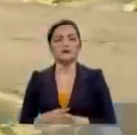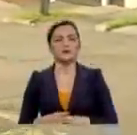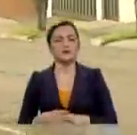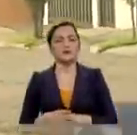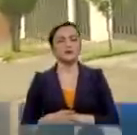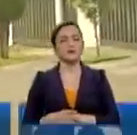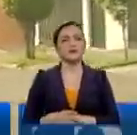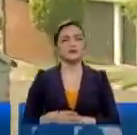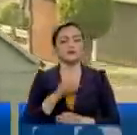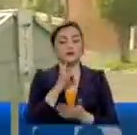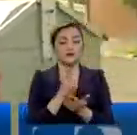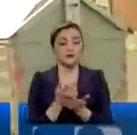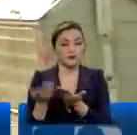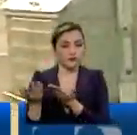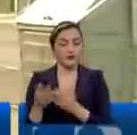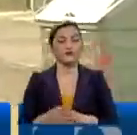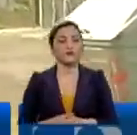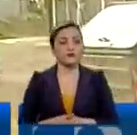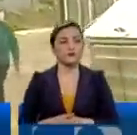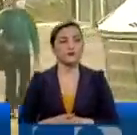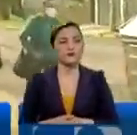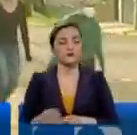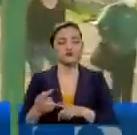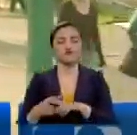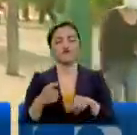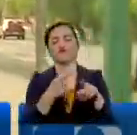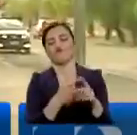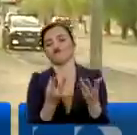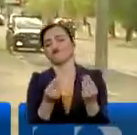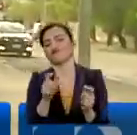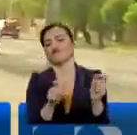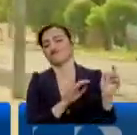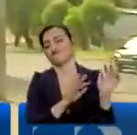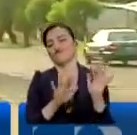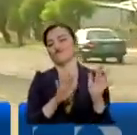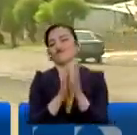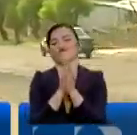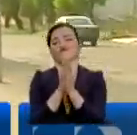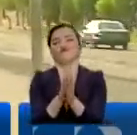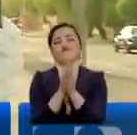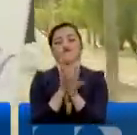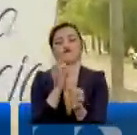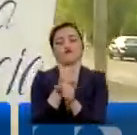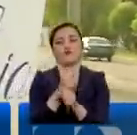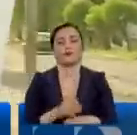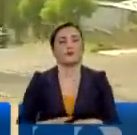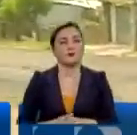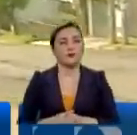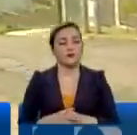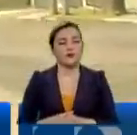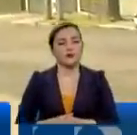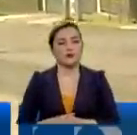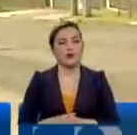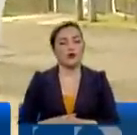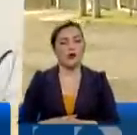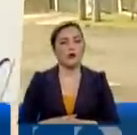compañeras en estudio, amigos televidentes, como ustedes pueden ver, son varios, son gran cantidad de vecinos que están pidiendo por seguridad. Y tenemos también